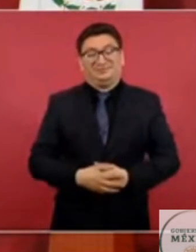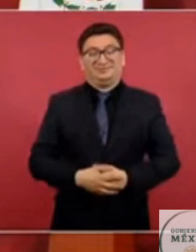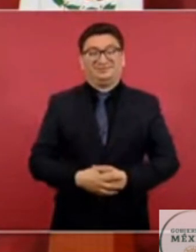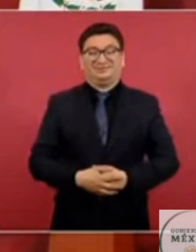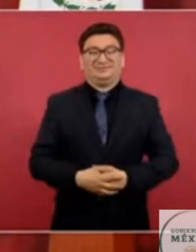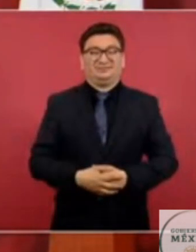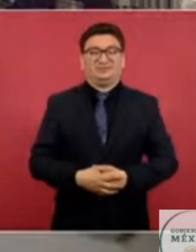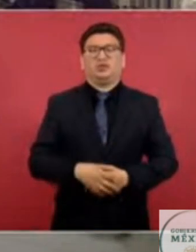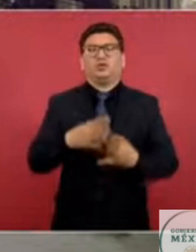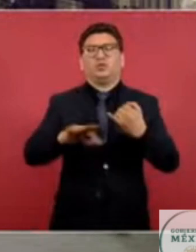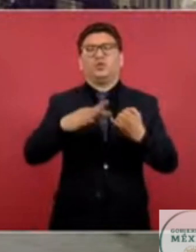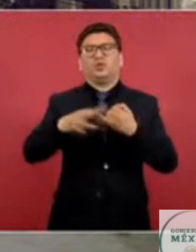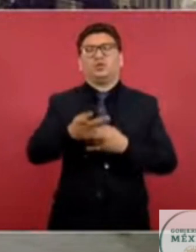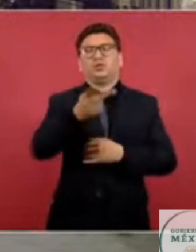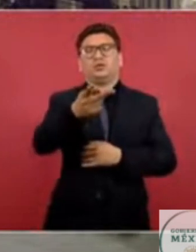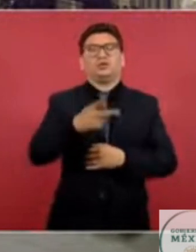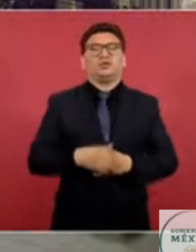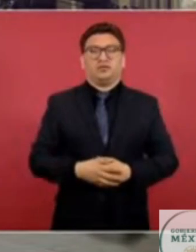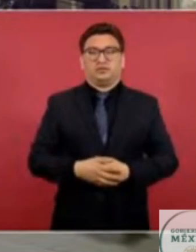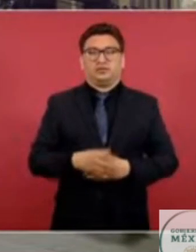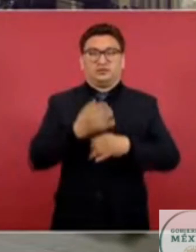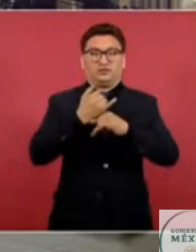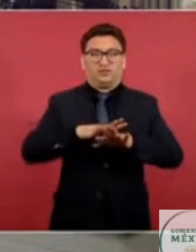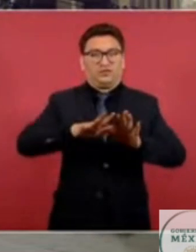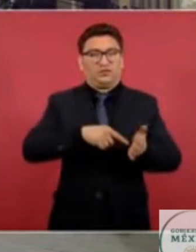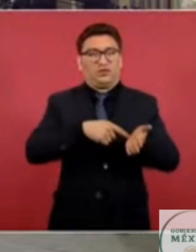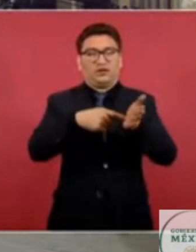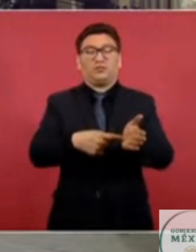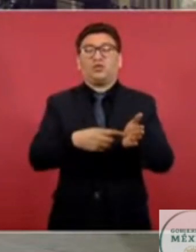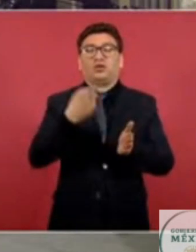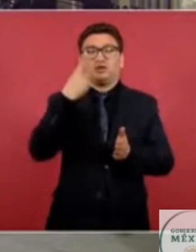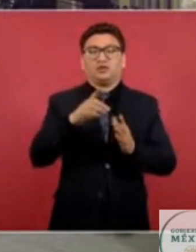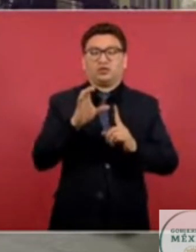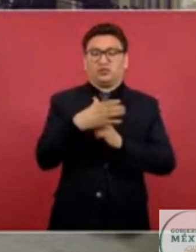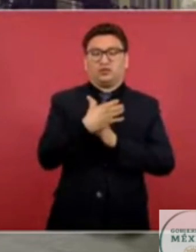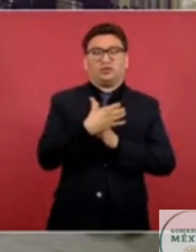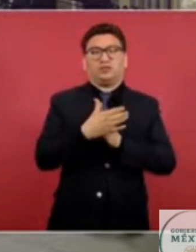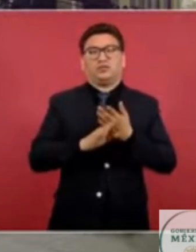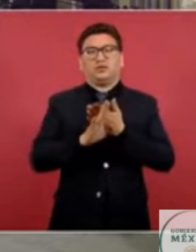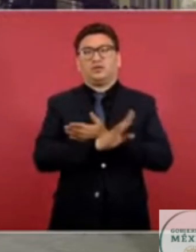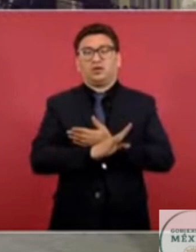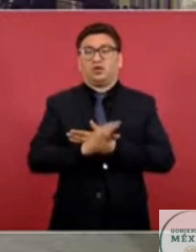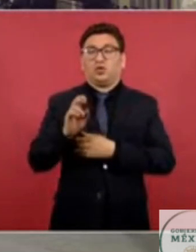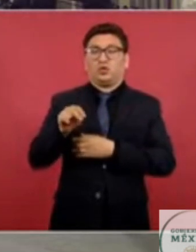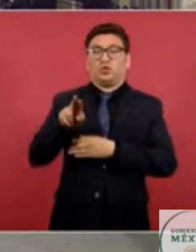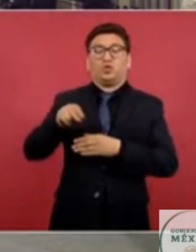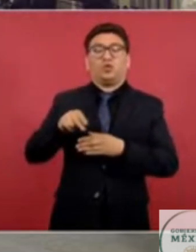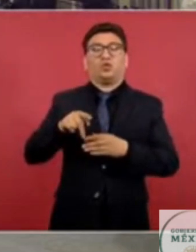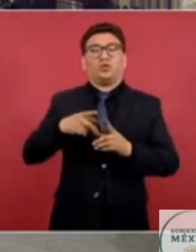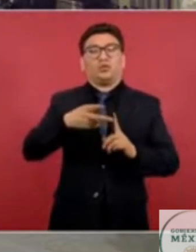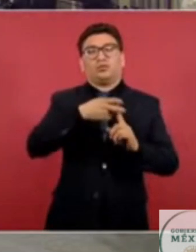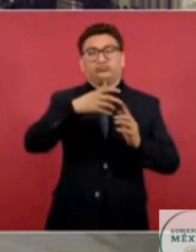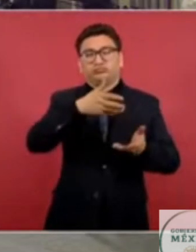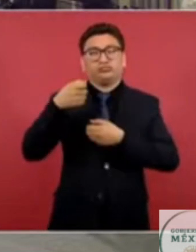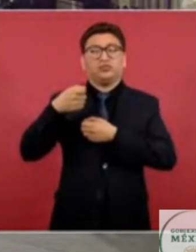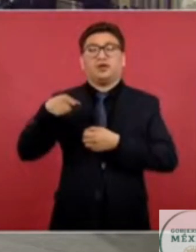Presidente, y ya por último quisiera preguntarle sobre el informe que presentó el Comité contra la Desaparición Forzada de la ONU. Está